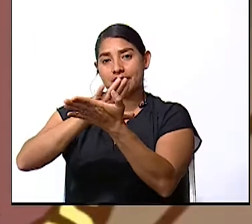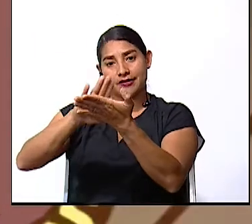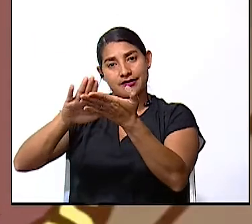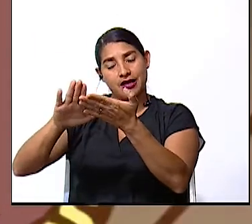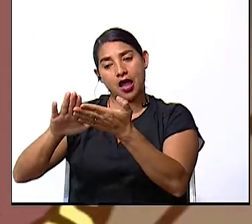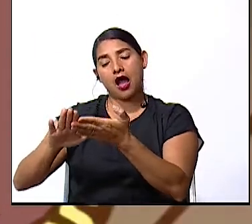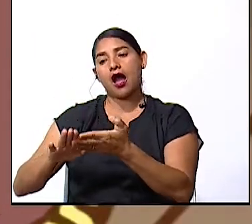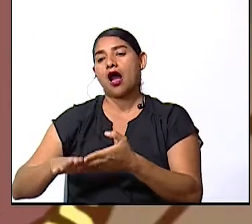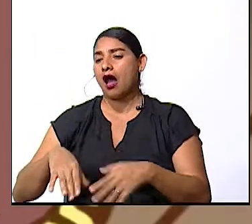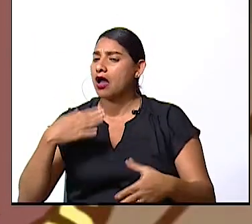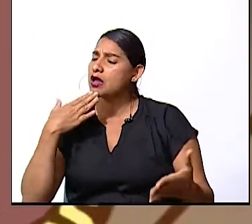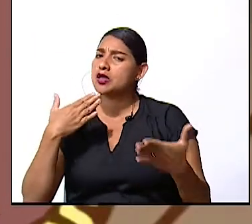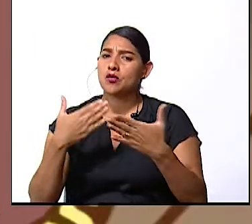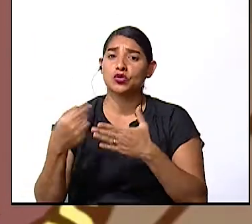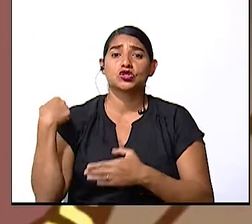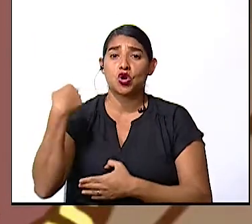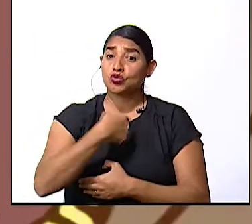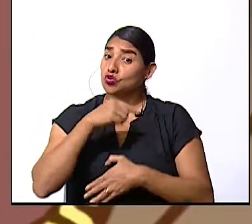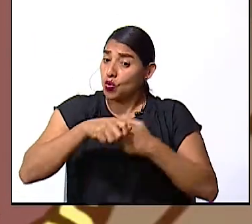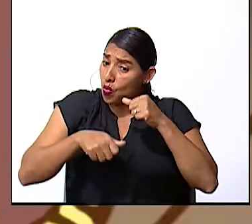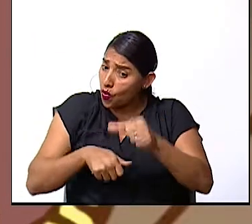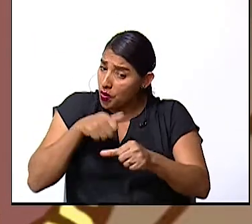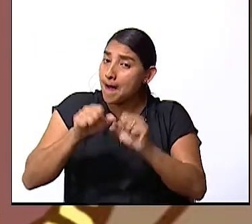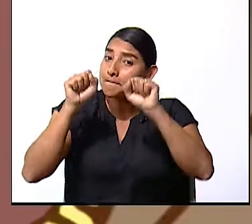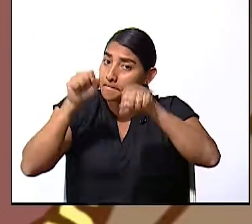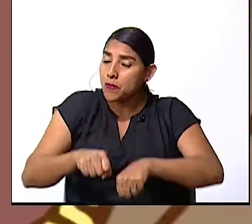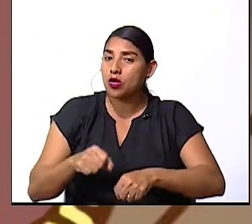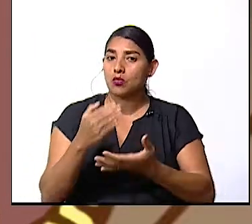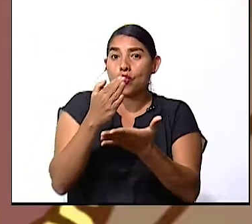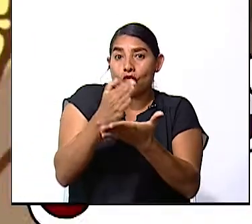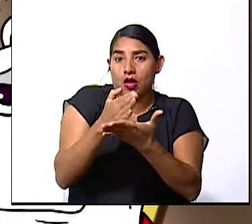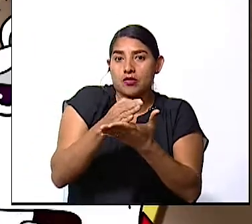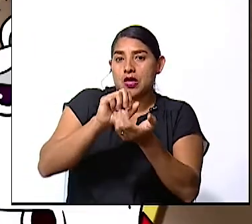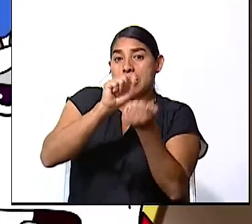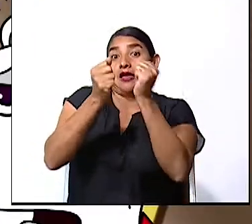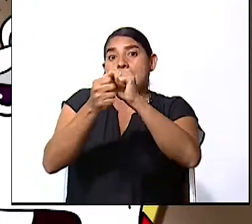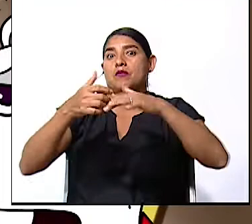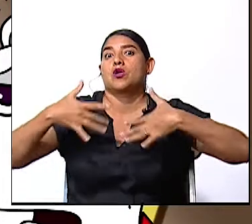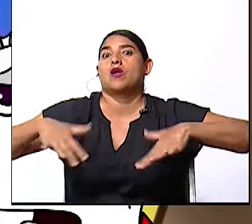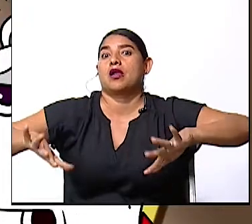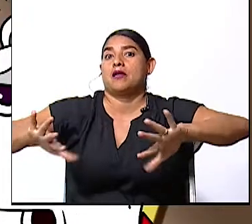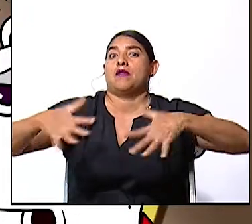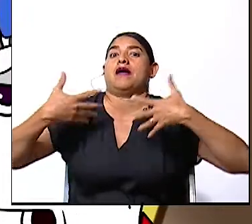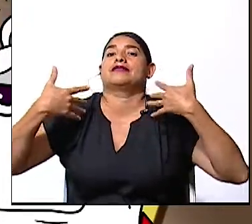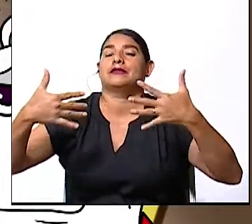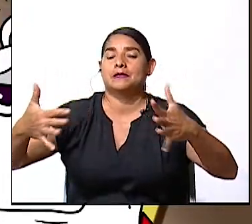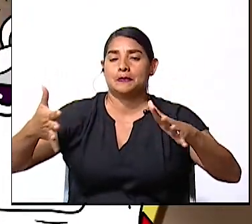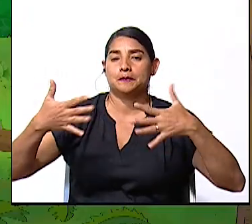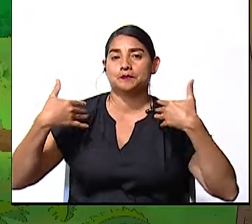¡Qué bacán! Si todos hacemos esto, podemos detener el cambio climático.